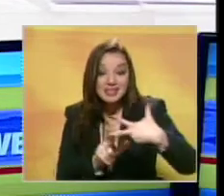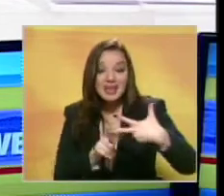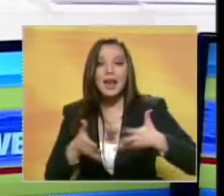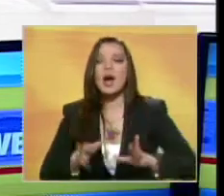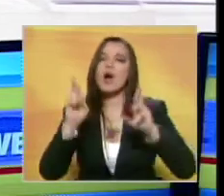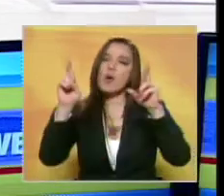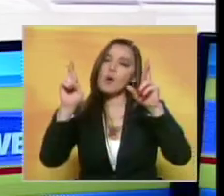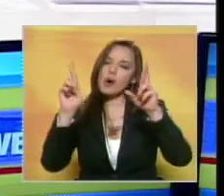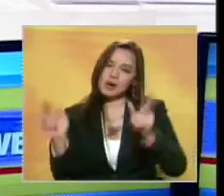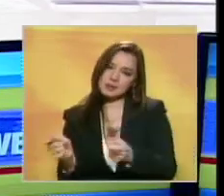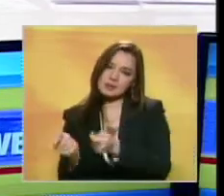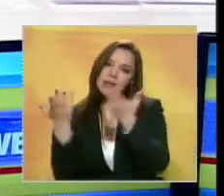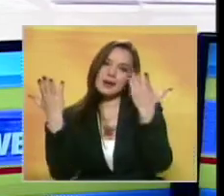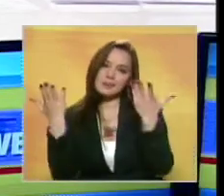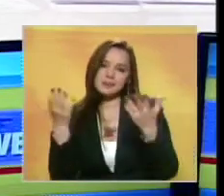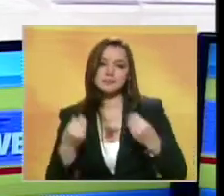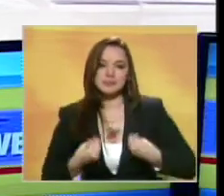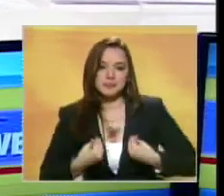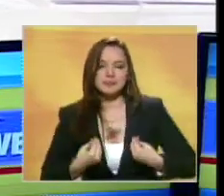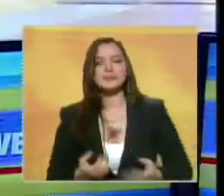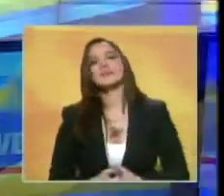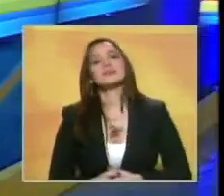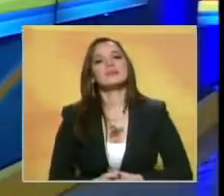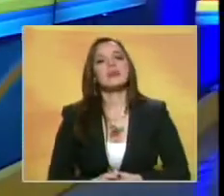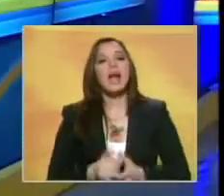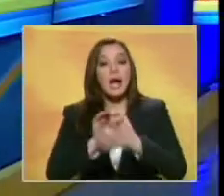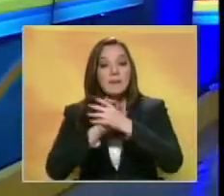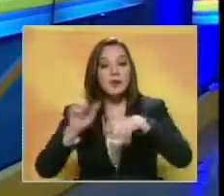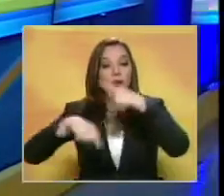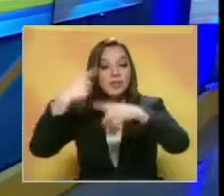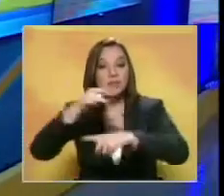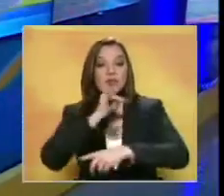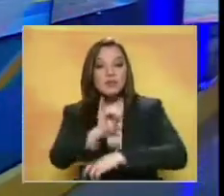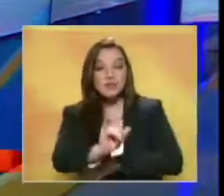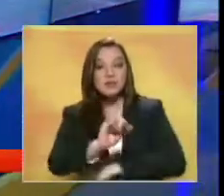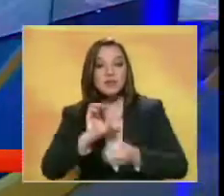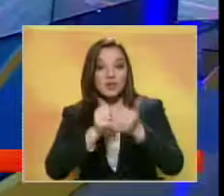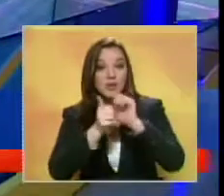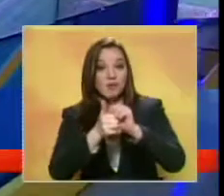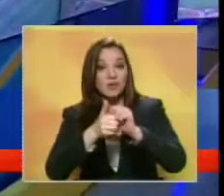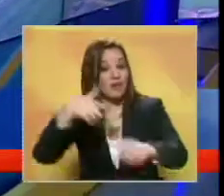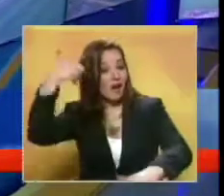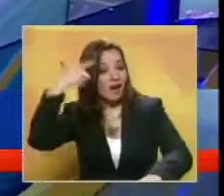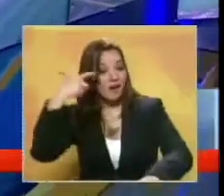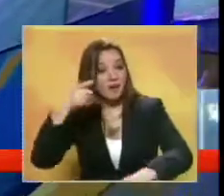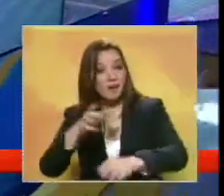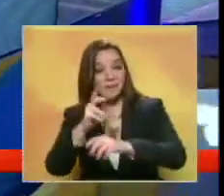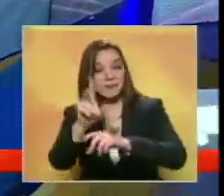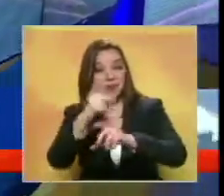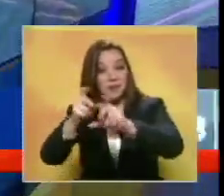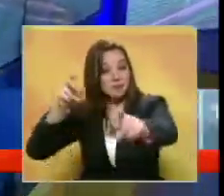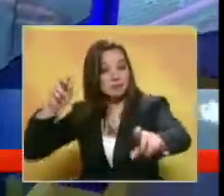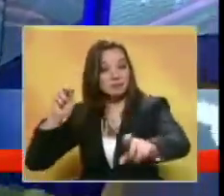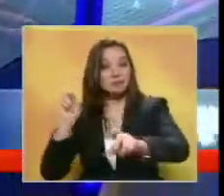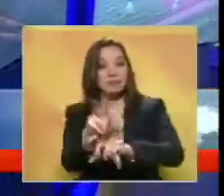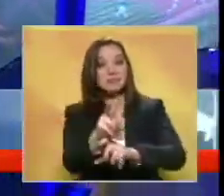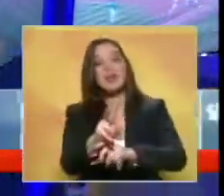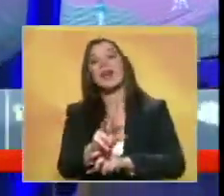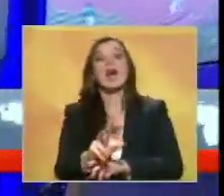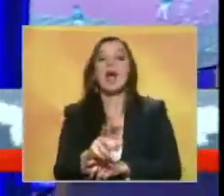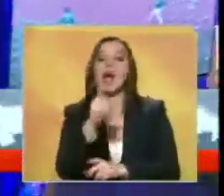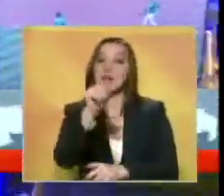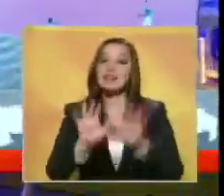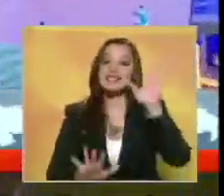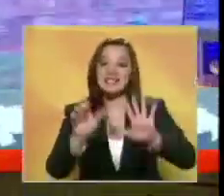salven. Ojalá. Amigos, en la historia, Félix Hernández, el Rey, se convirtió en el primer lanzador en las Grandes Ligas en